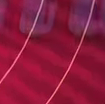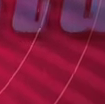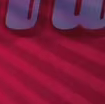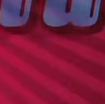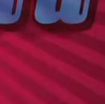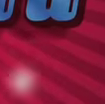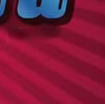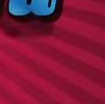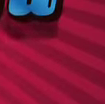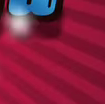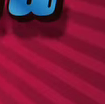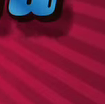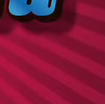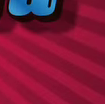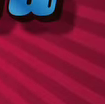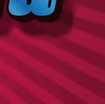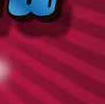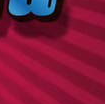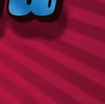¡Vamos a la entrevista!